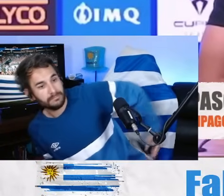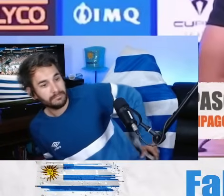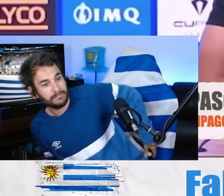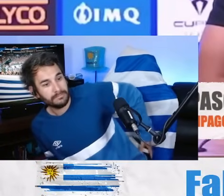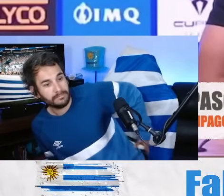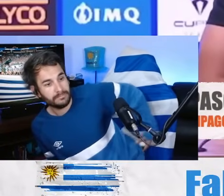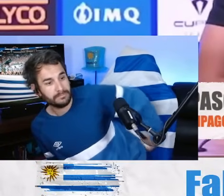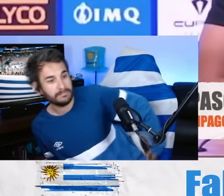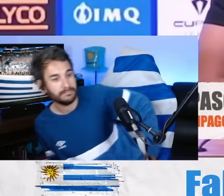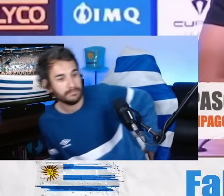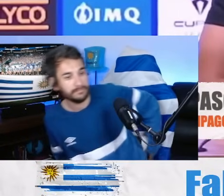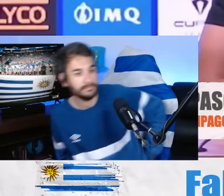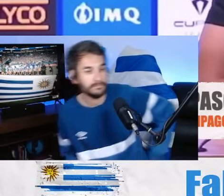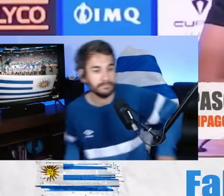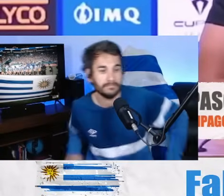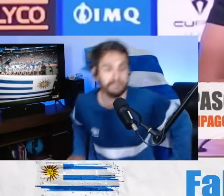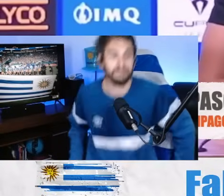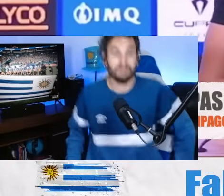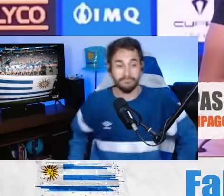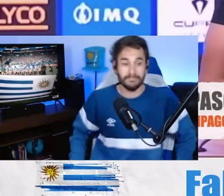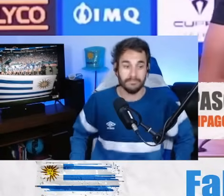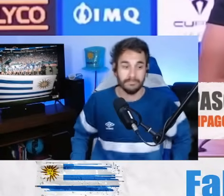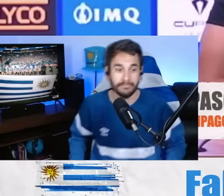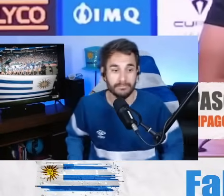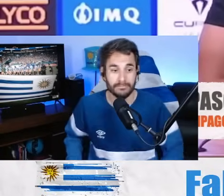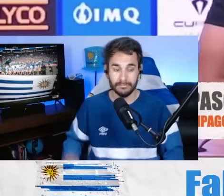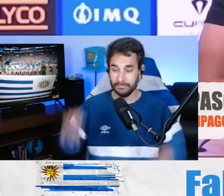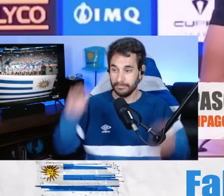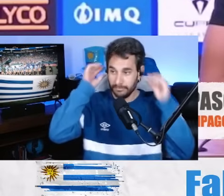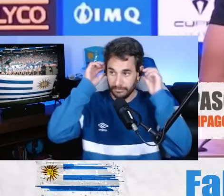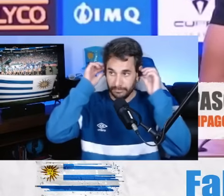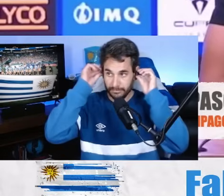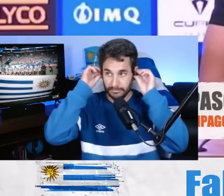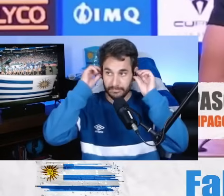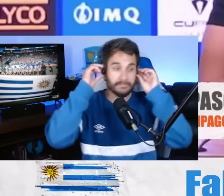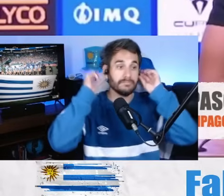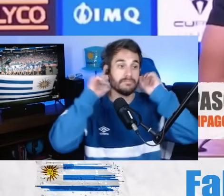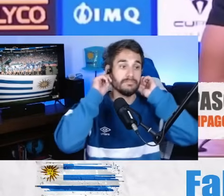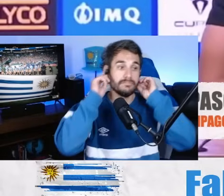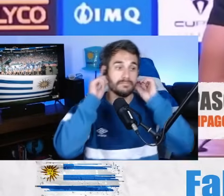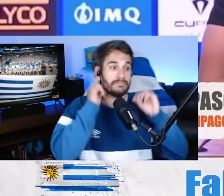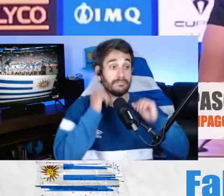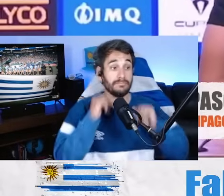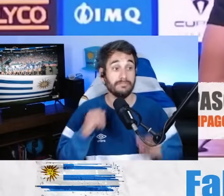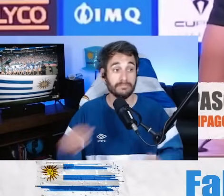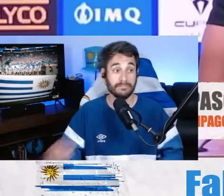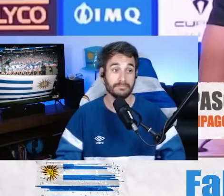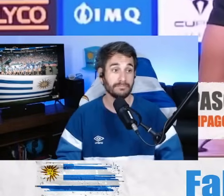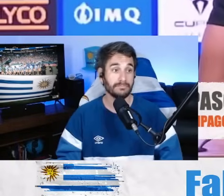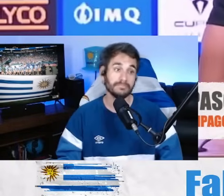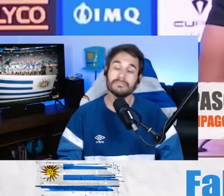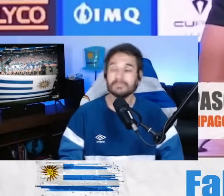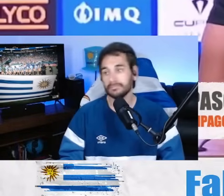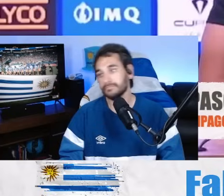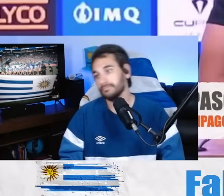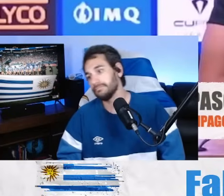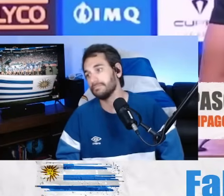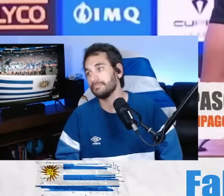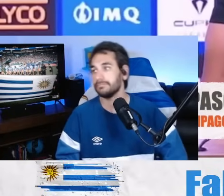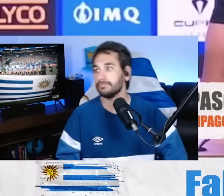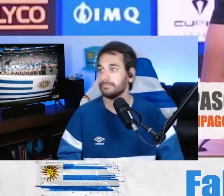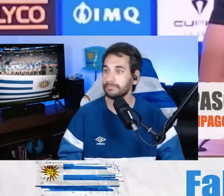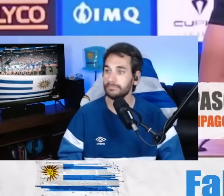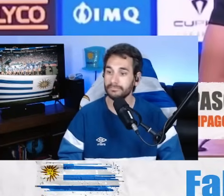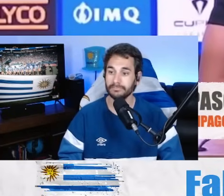absolutamente de todo eh esta jornada de Liga es que es algo tremendamente grave Es algo tremendamente grave y